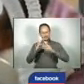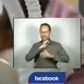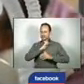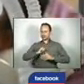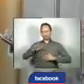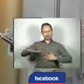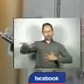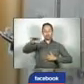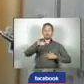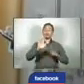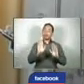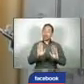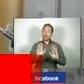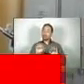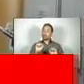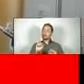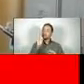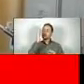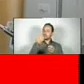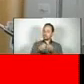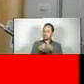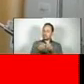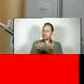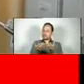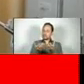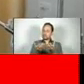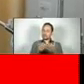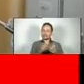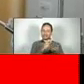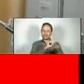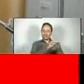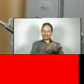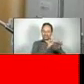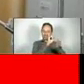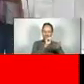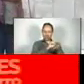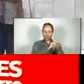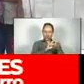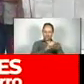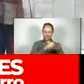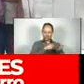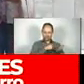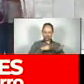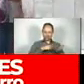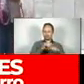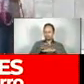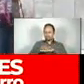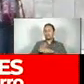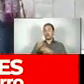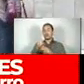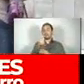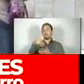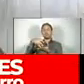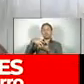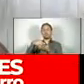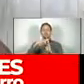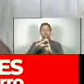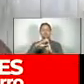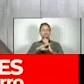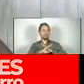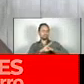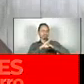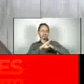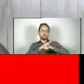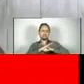esta situación podría cambiar, advierte el presidente del Colegio Médico, debido al relajamiento de las medidas de bioseguridad de la población y al